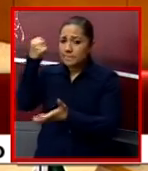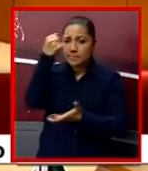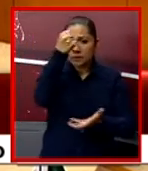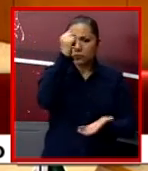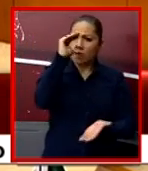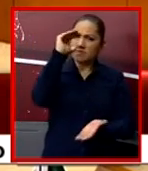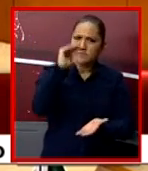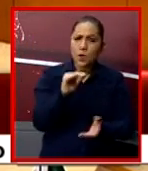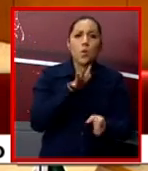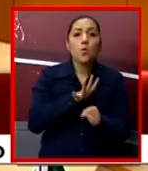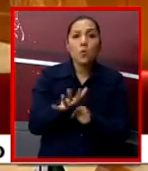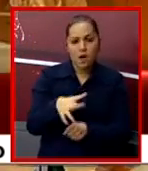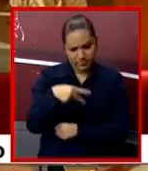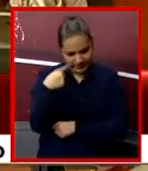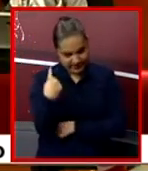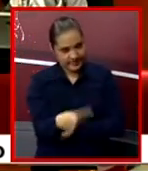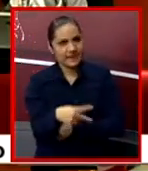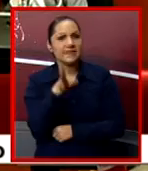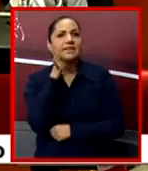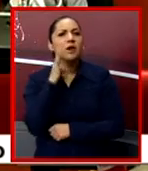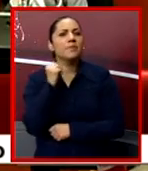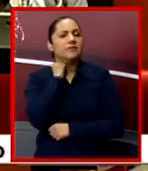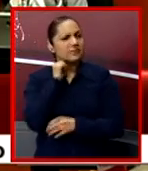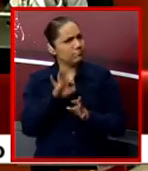República. Ya están